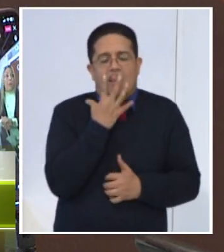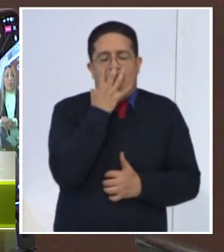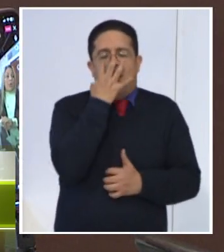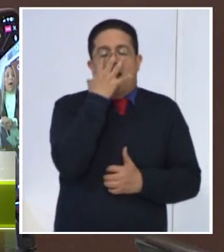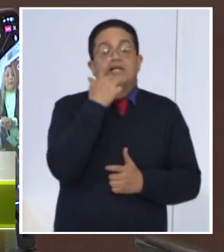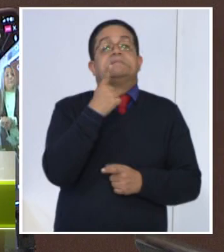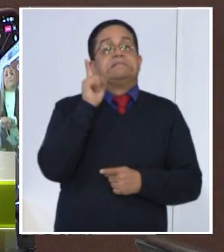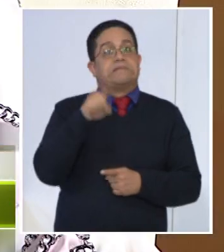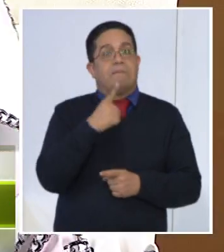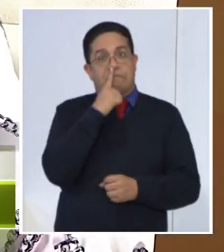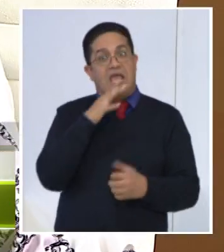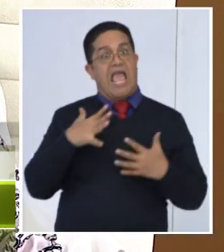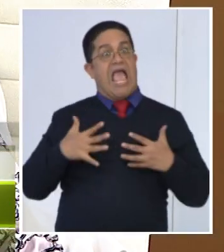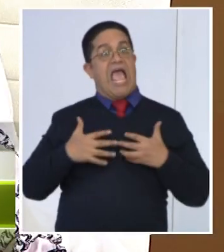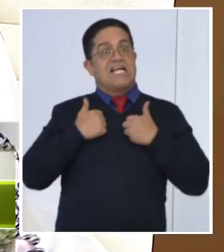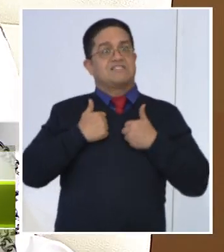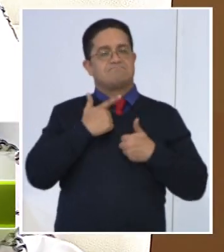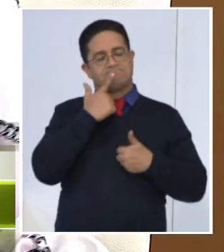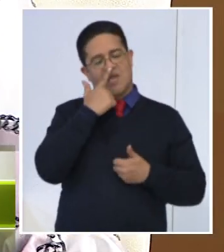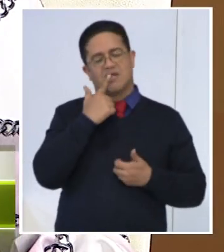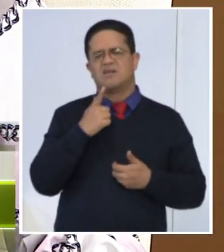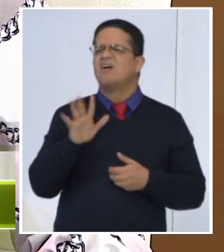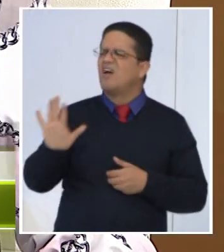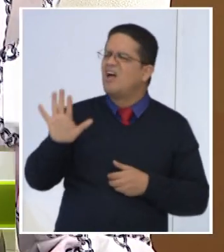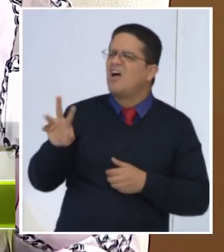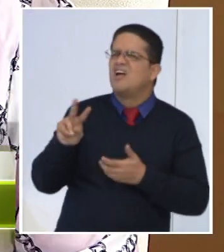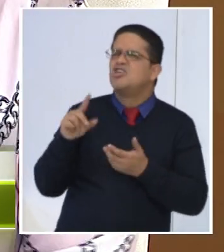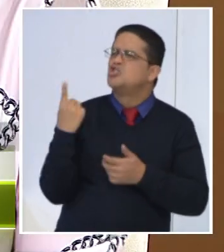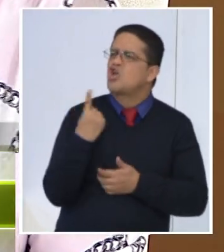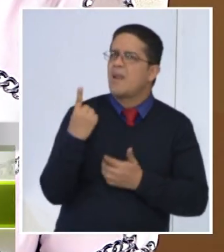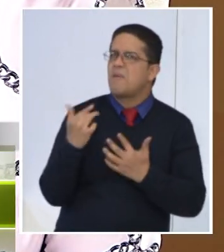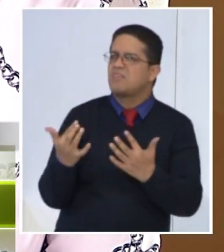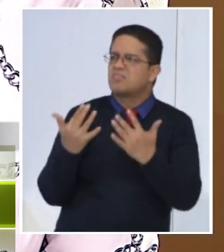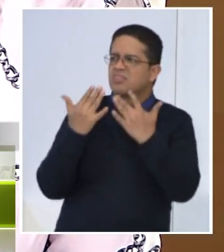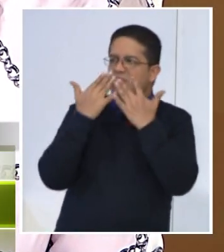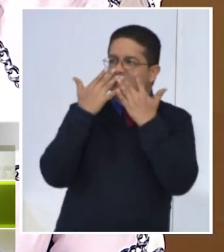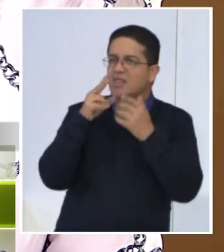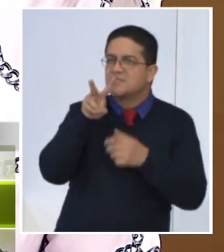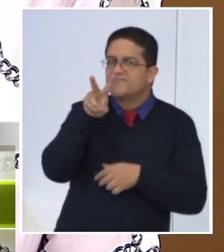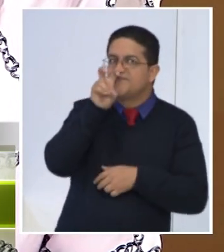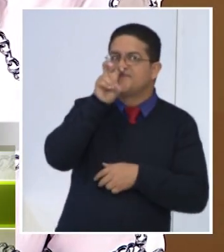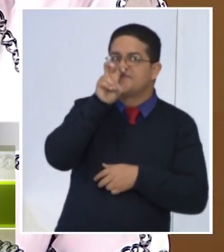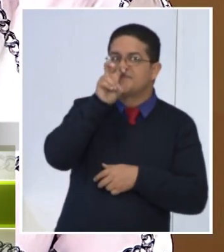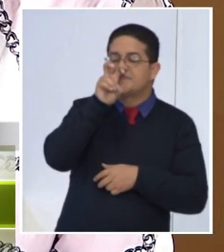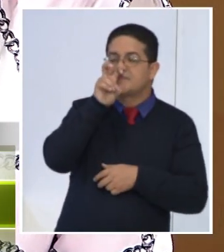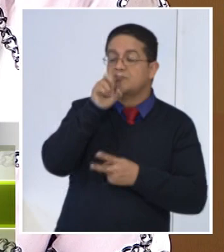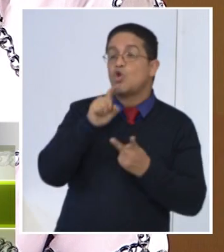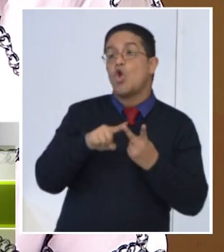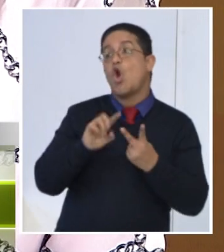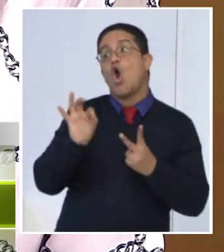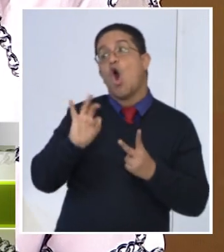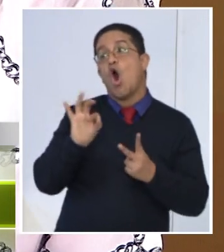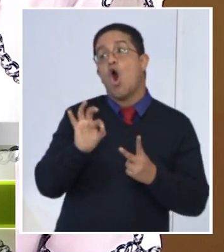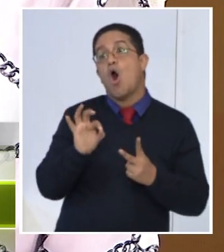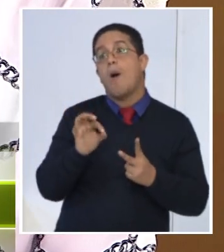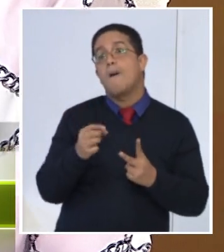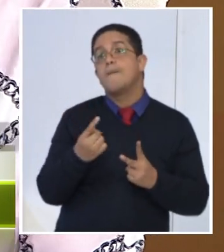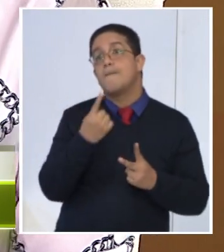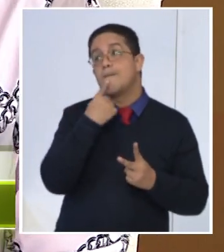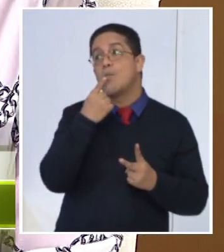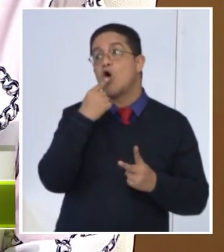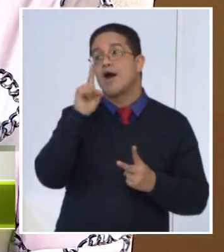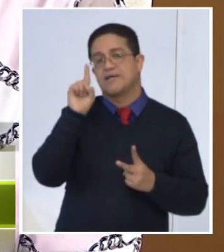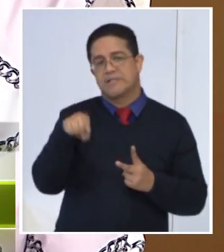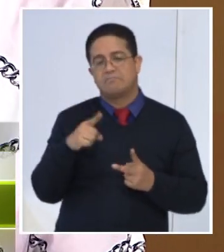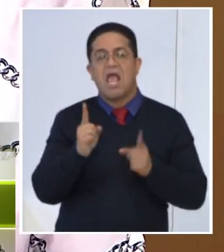asma bronquial. O sea que no solamente es lo que podamos percibir en el ambiente a través del olfato o a través de nuestra boca, porque respiramos de las dos maneras. A